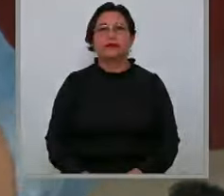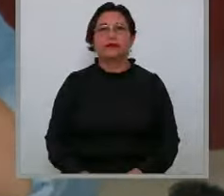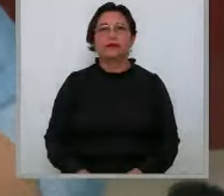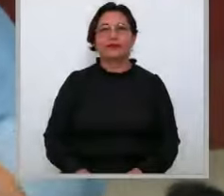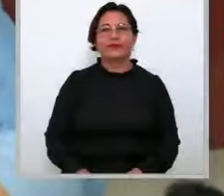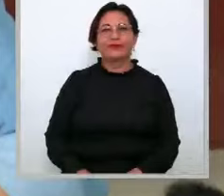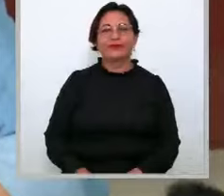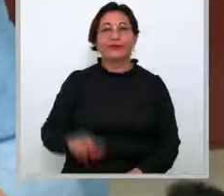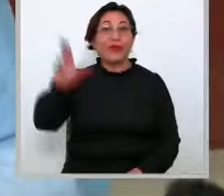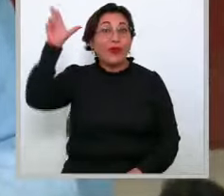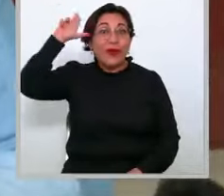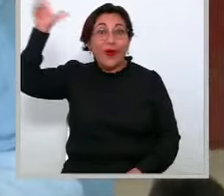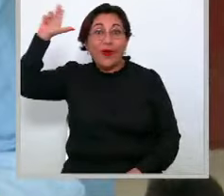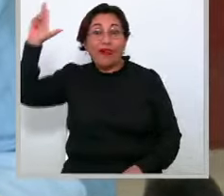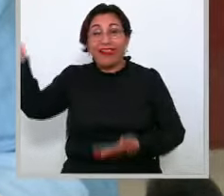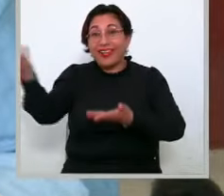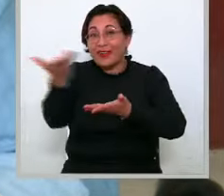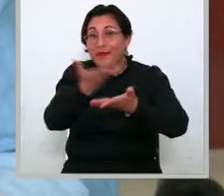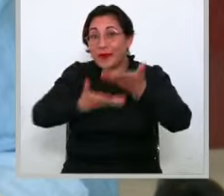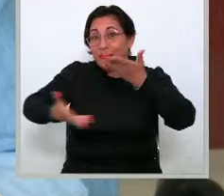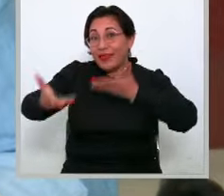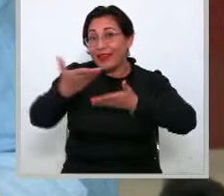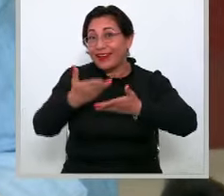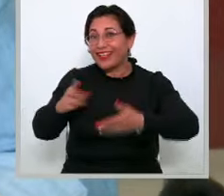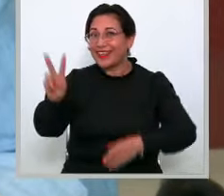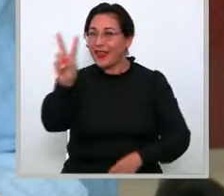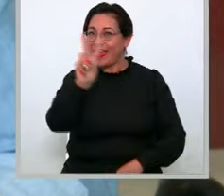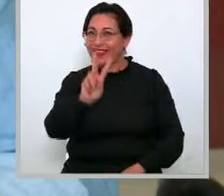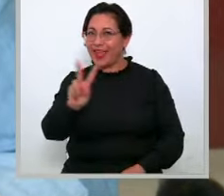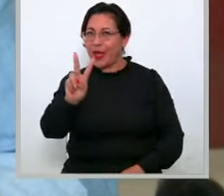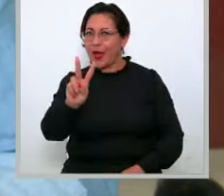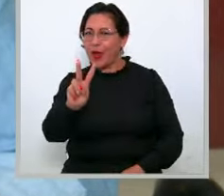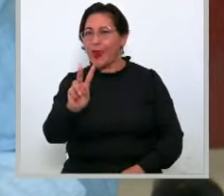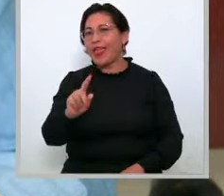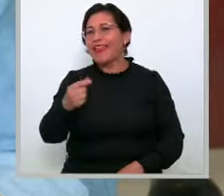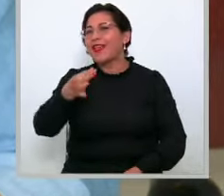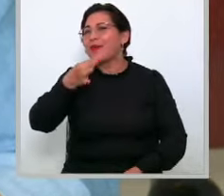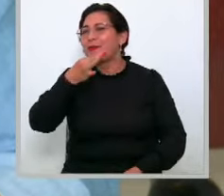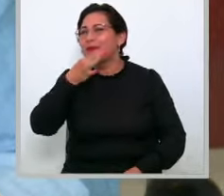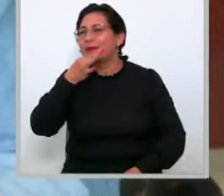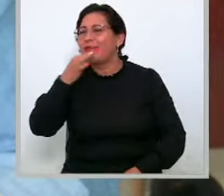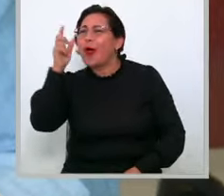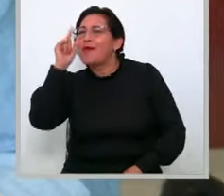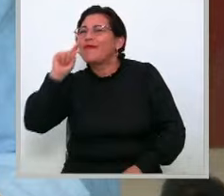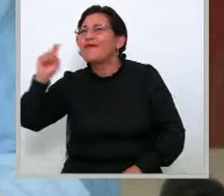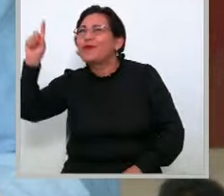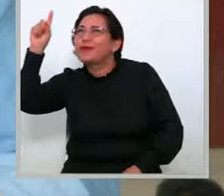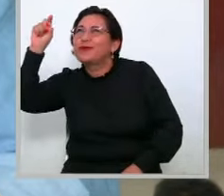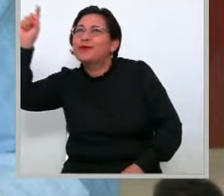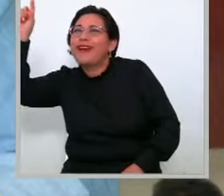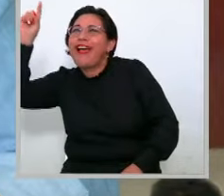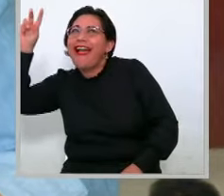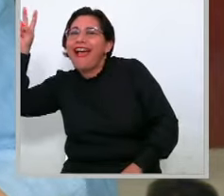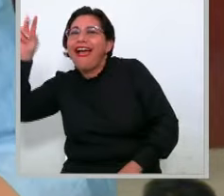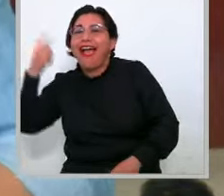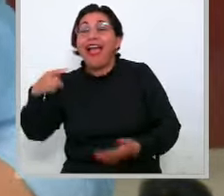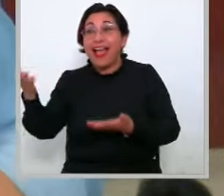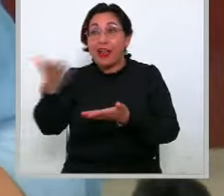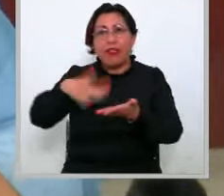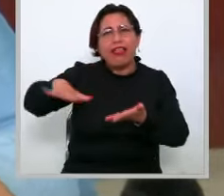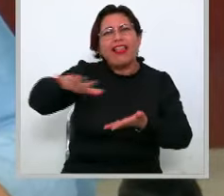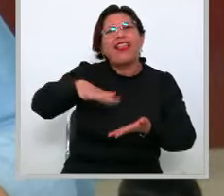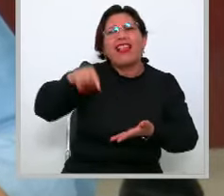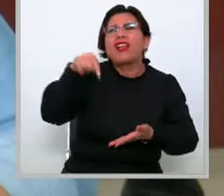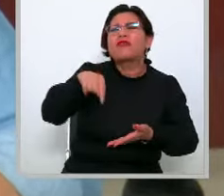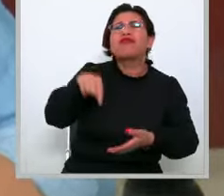Hola, bienvenidos a este viernes de lectura de Minutos para Imaginar. Nos encontramos ya desde la cancha de la Colonia Pintores